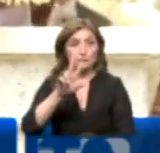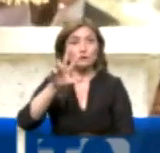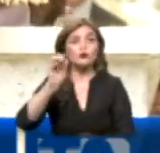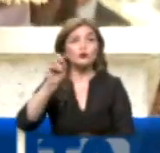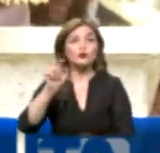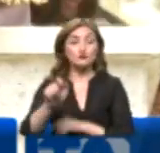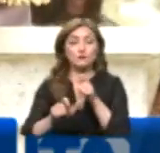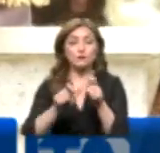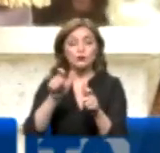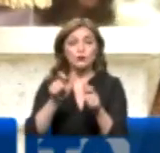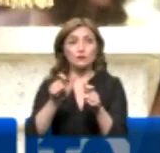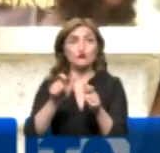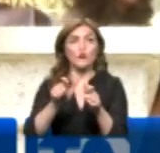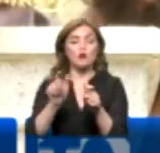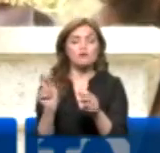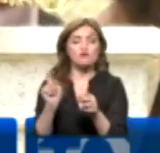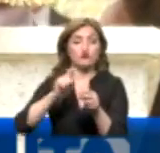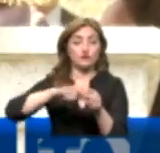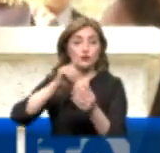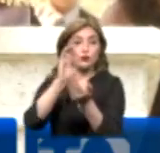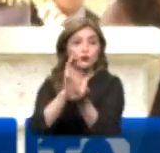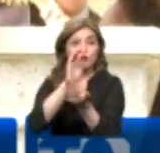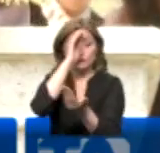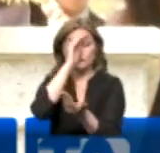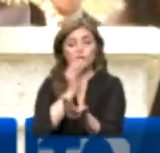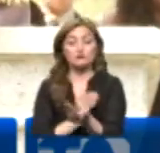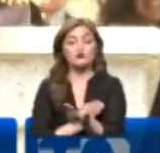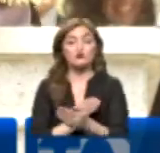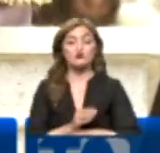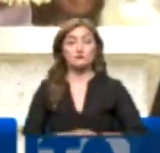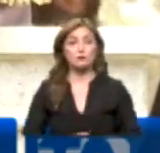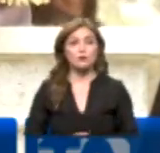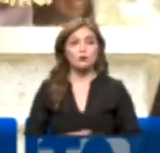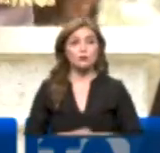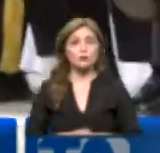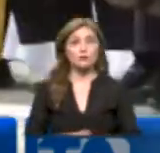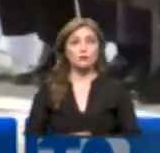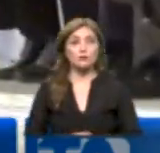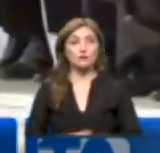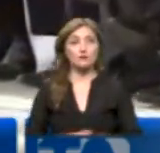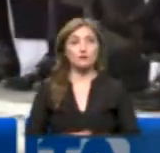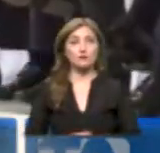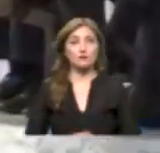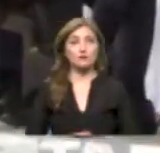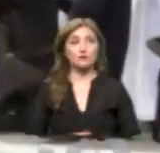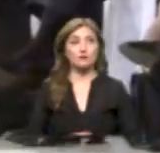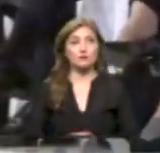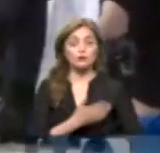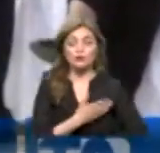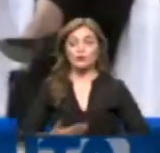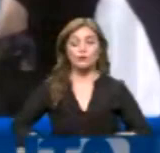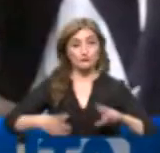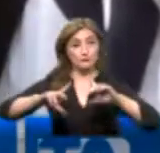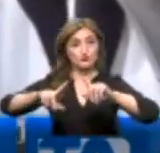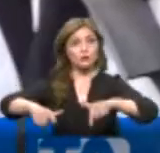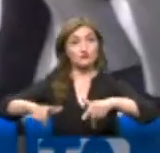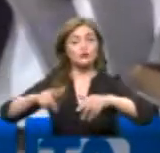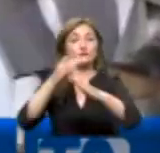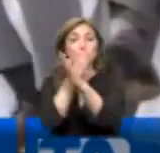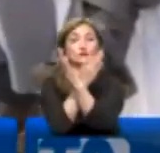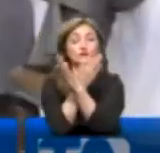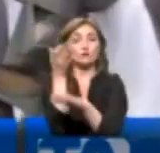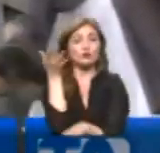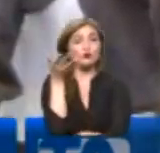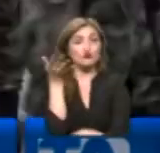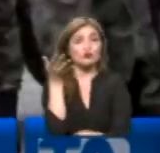230 mil asegurados al Instituto de Seguridad Social de Fuerzas Armadas. El presidente Lenín Moreno, a su turno, en el